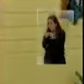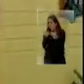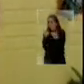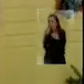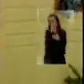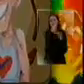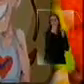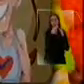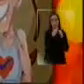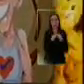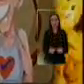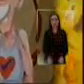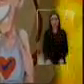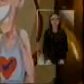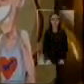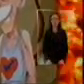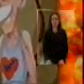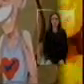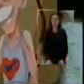cuando están en sus casas.